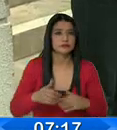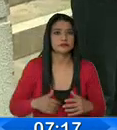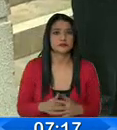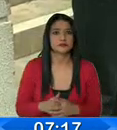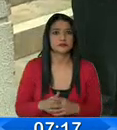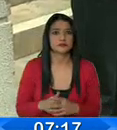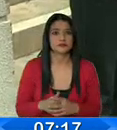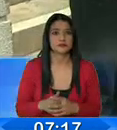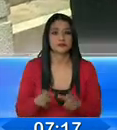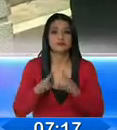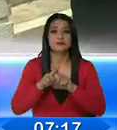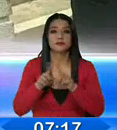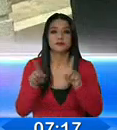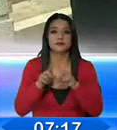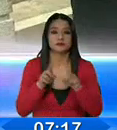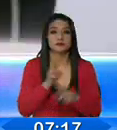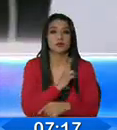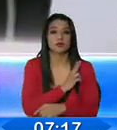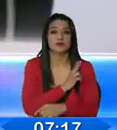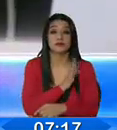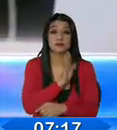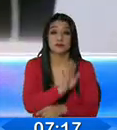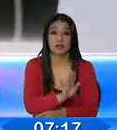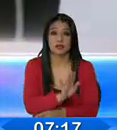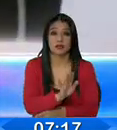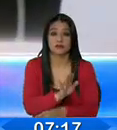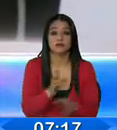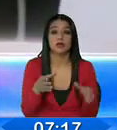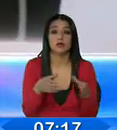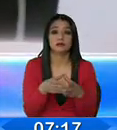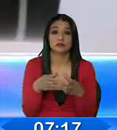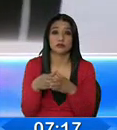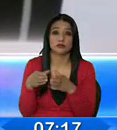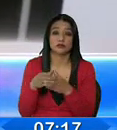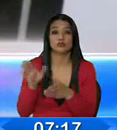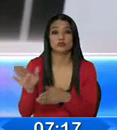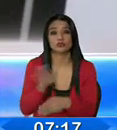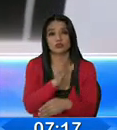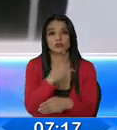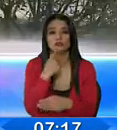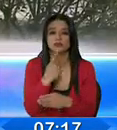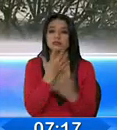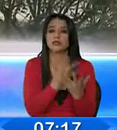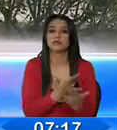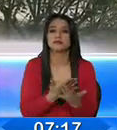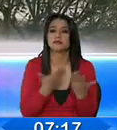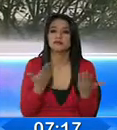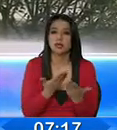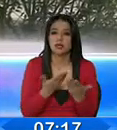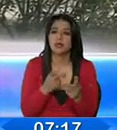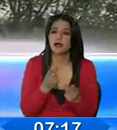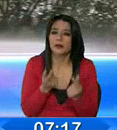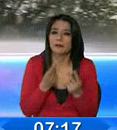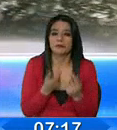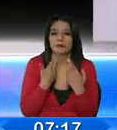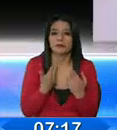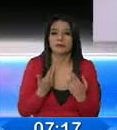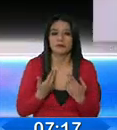las distintas dependencias de la educación, las asociaciones manifestaron que están a la espera de una pronta